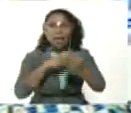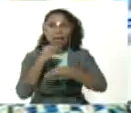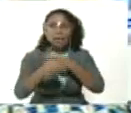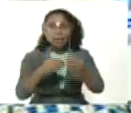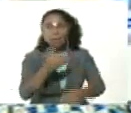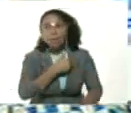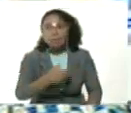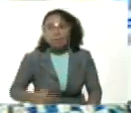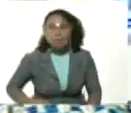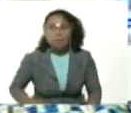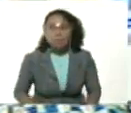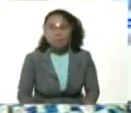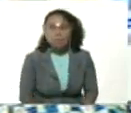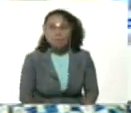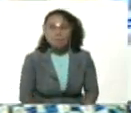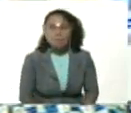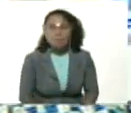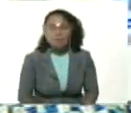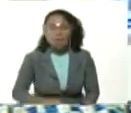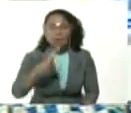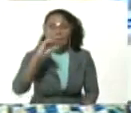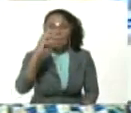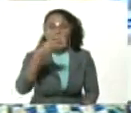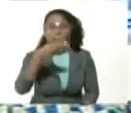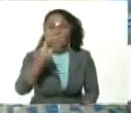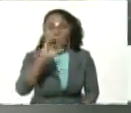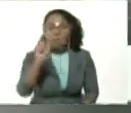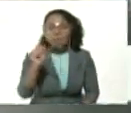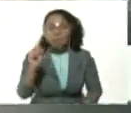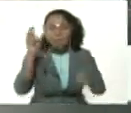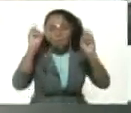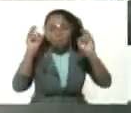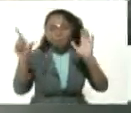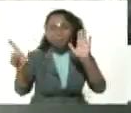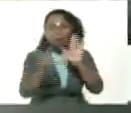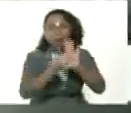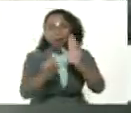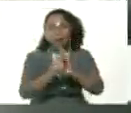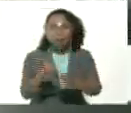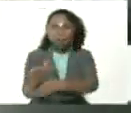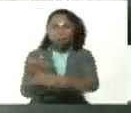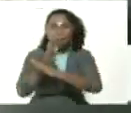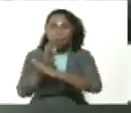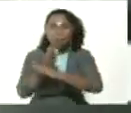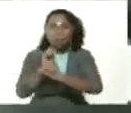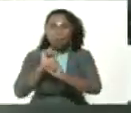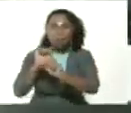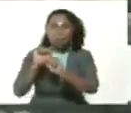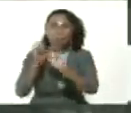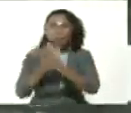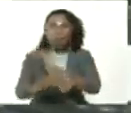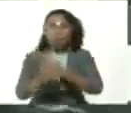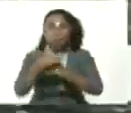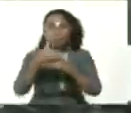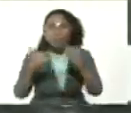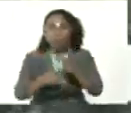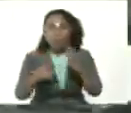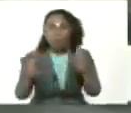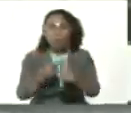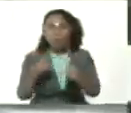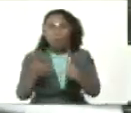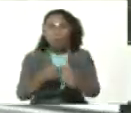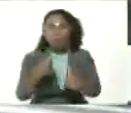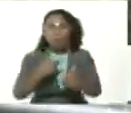presidente, que en el caso de Coposa y en el marco de la ley antibloqueo, bajo el principio